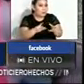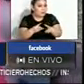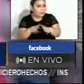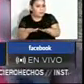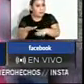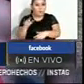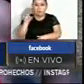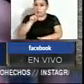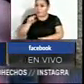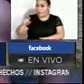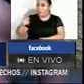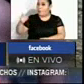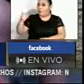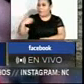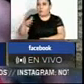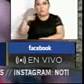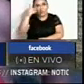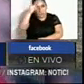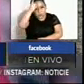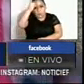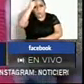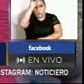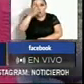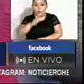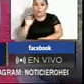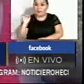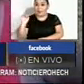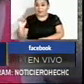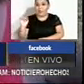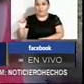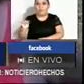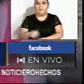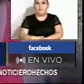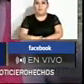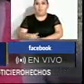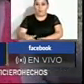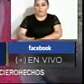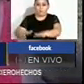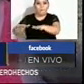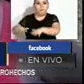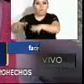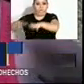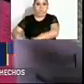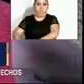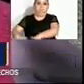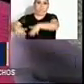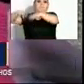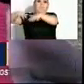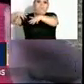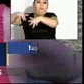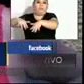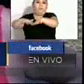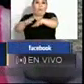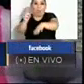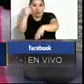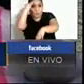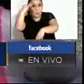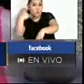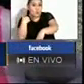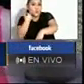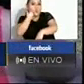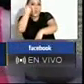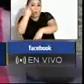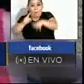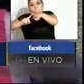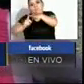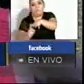pasada, el domingo, fue que se llenó la, rebalzó la quebrada. Murió una jovencita que se la